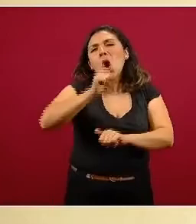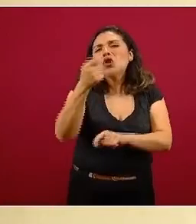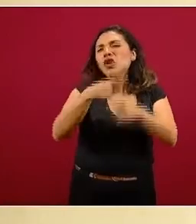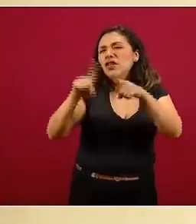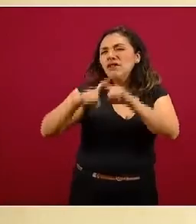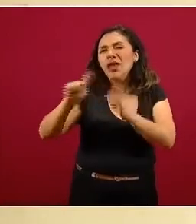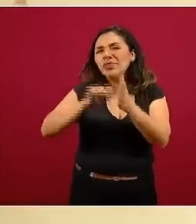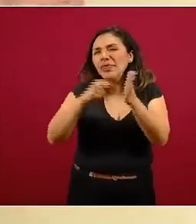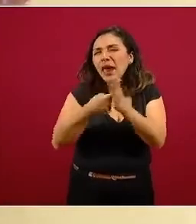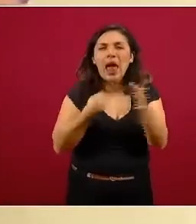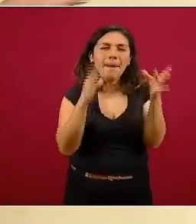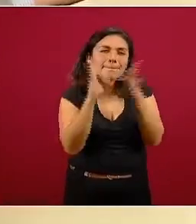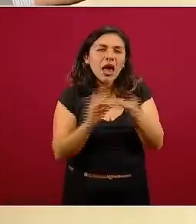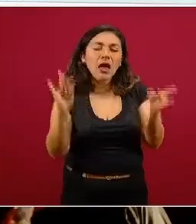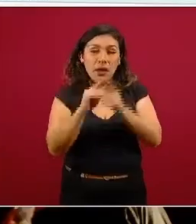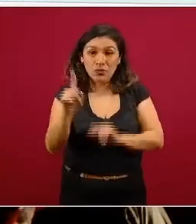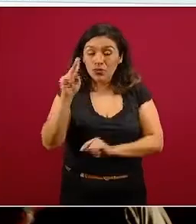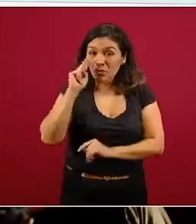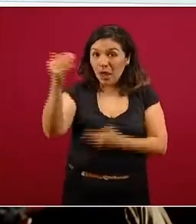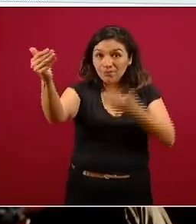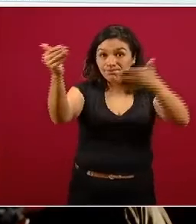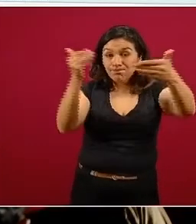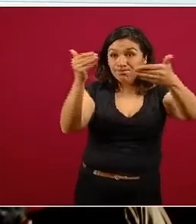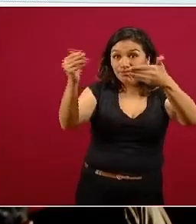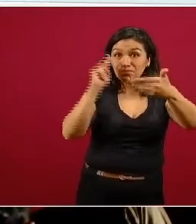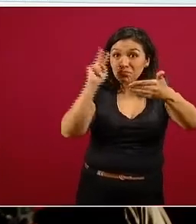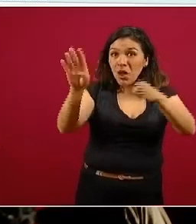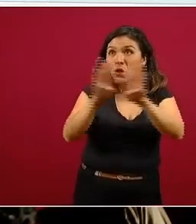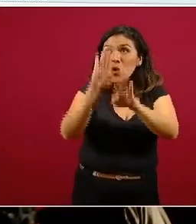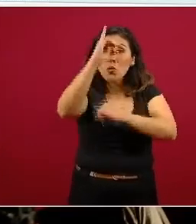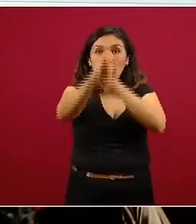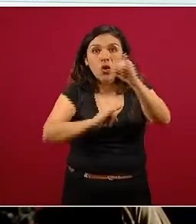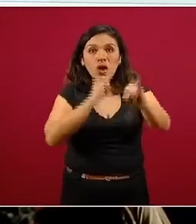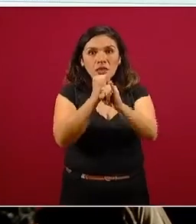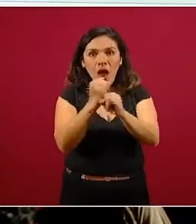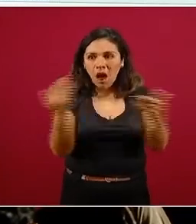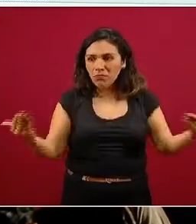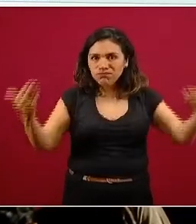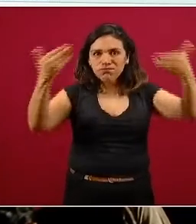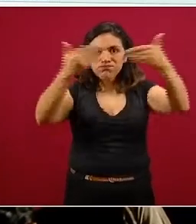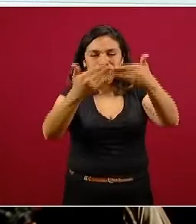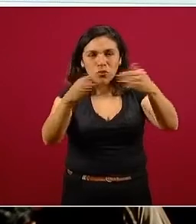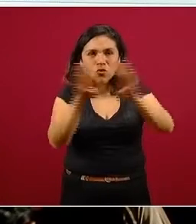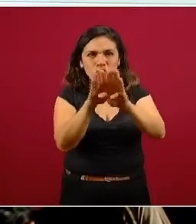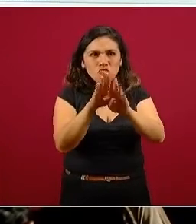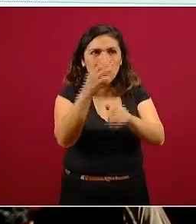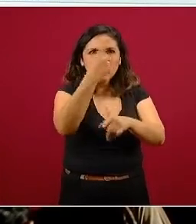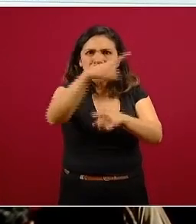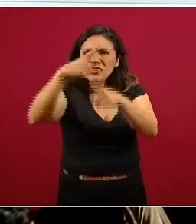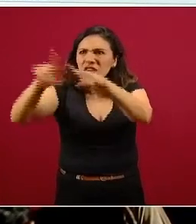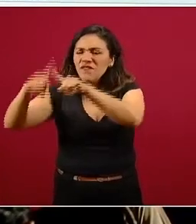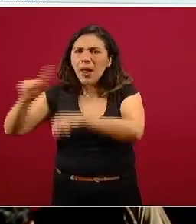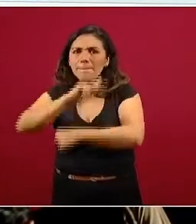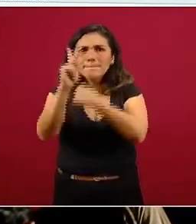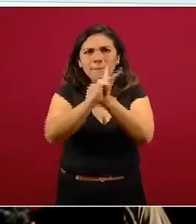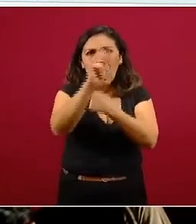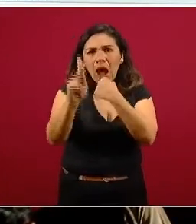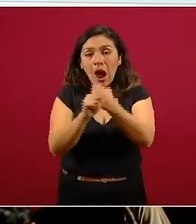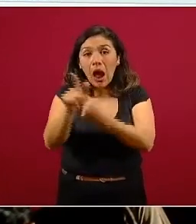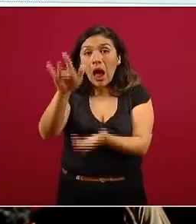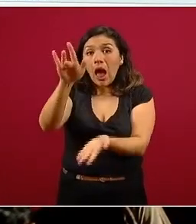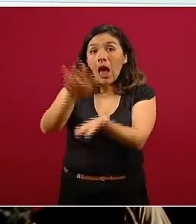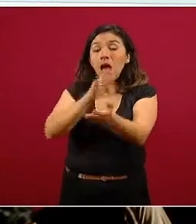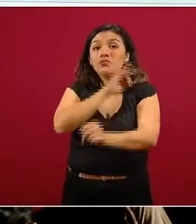elementos técnicos, pero cuando lo vemos así en el panorama internacional y en la comparación de curvas de estos países, aquí también